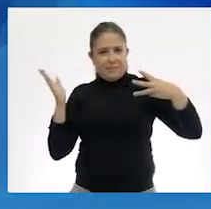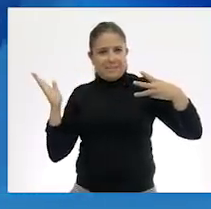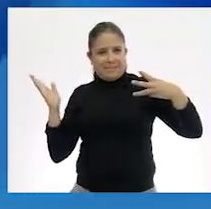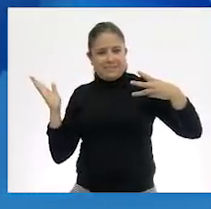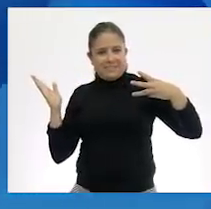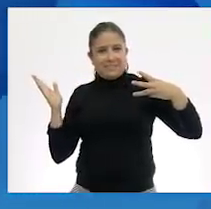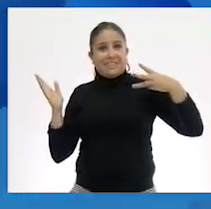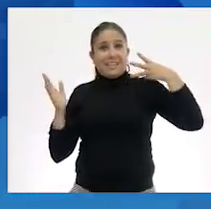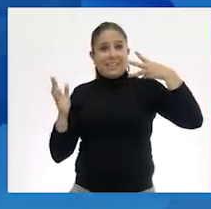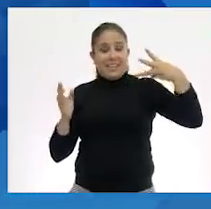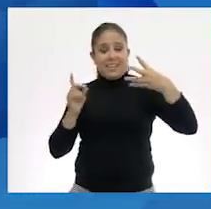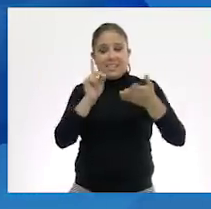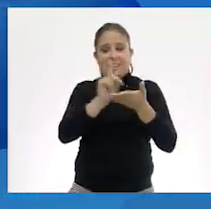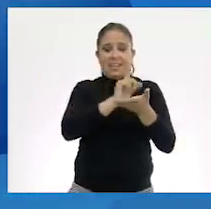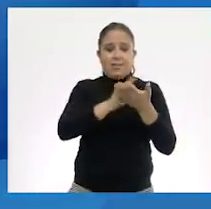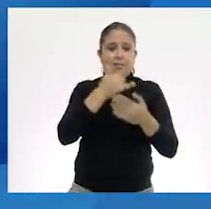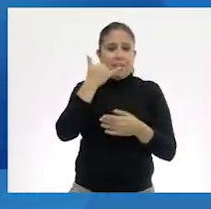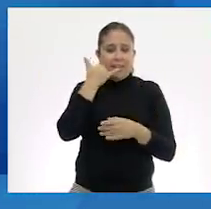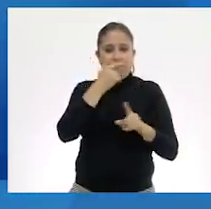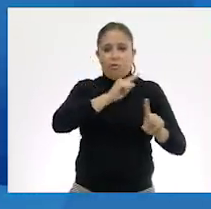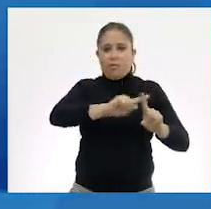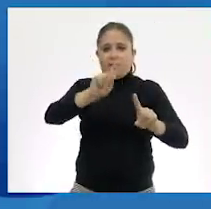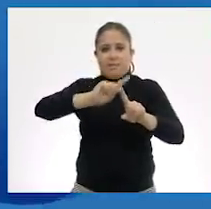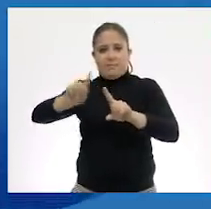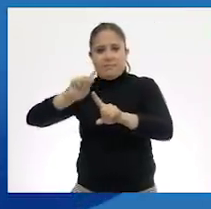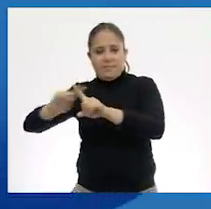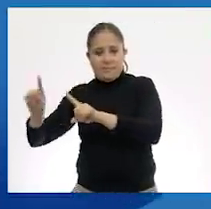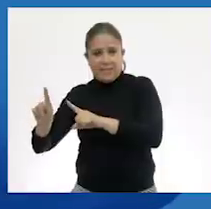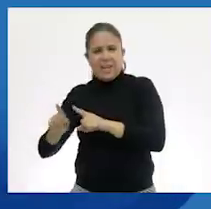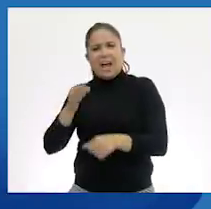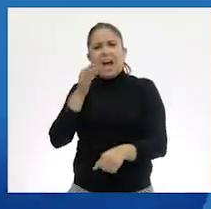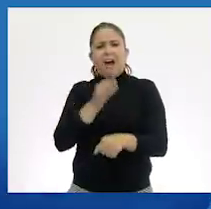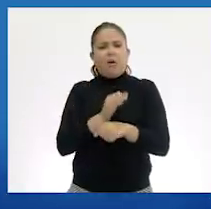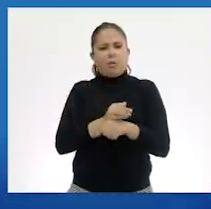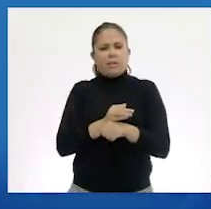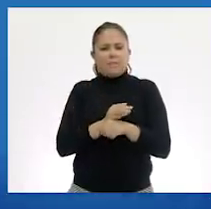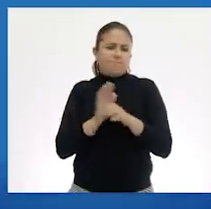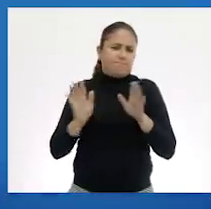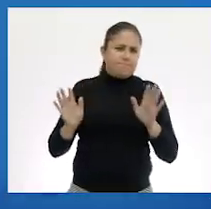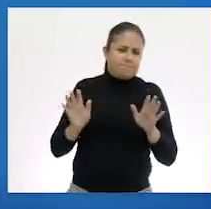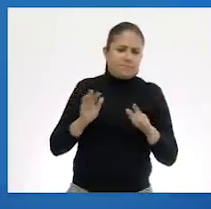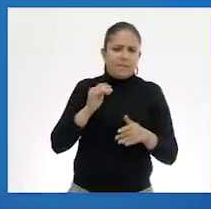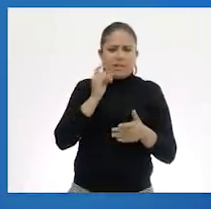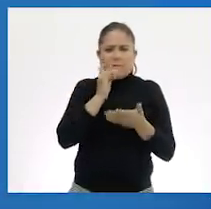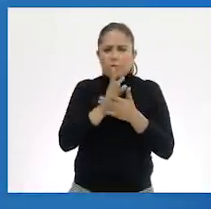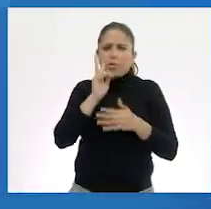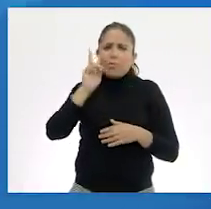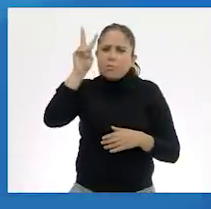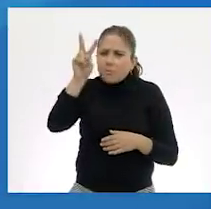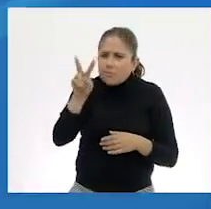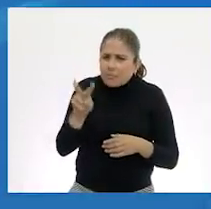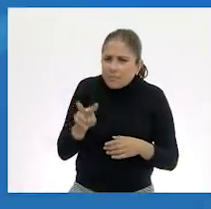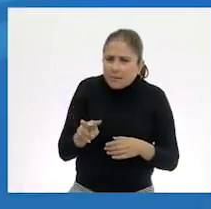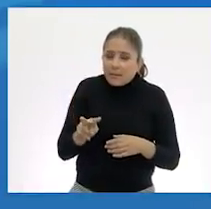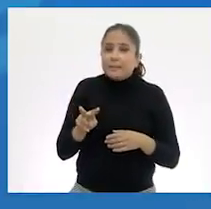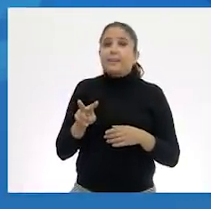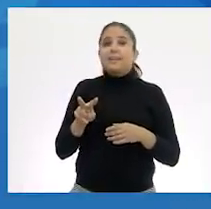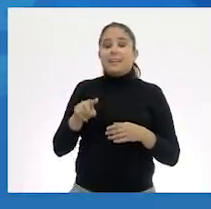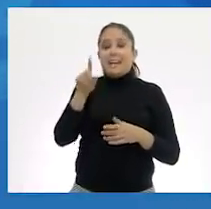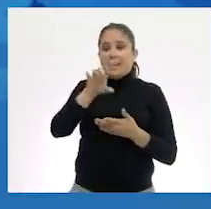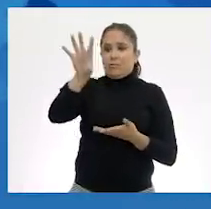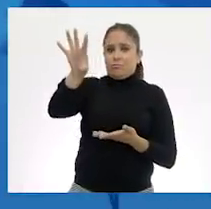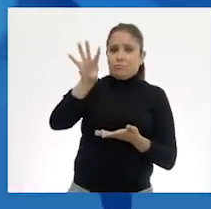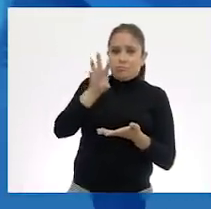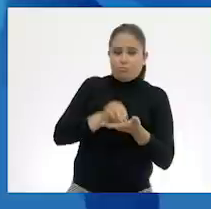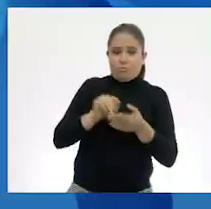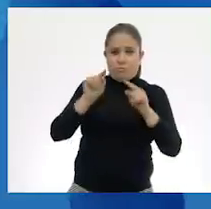observando. Son tres directorios telefónicos distintos. Ajá. Ahorita solamente vamos a poderlos estar observando un poco, porque ahí vamos a copiar